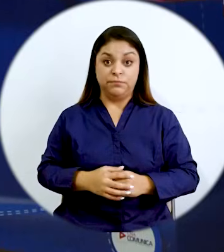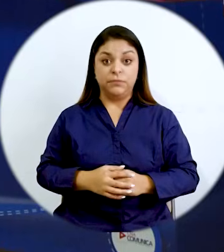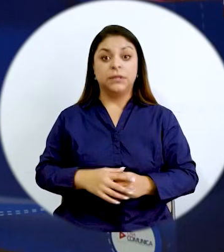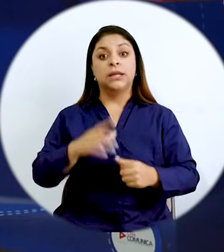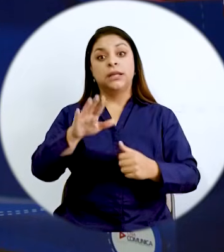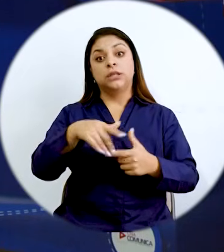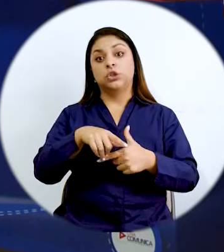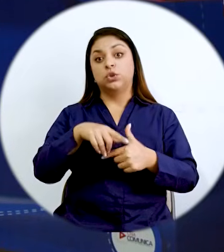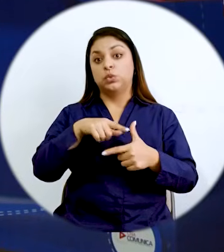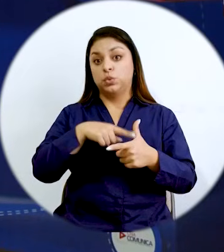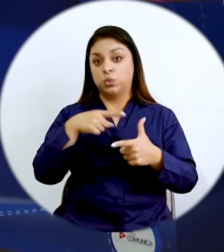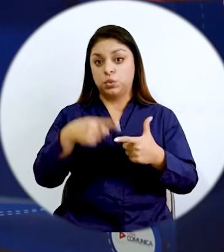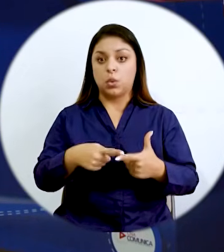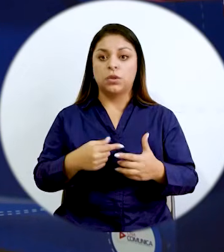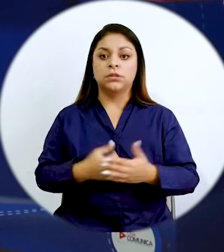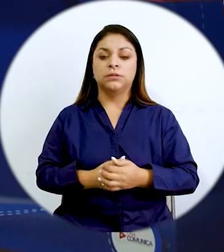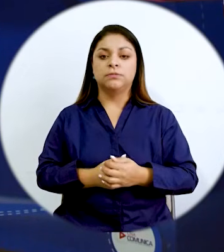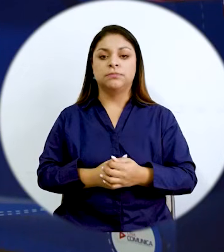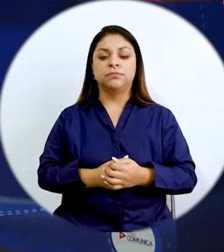¿verdad? Entonces está